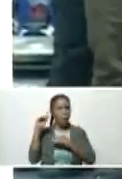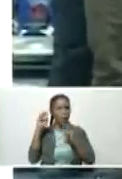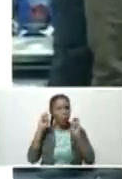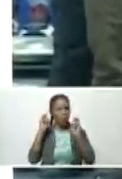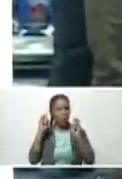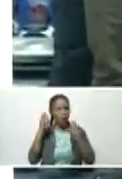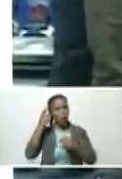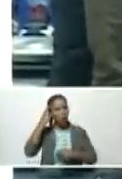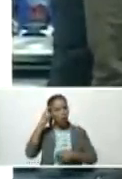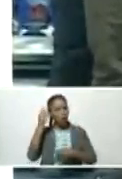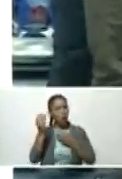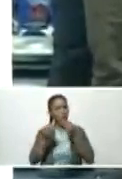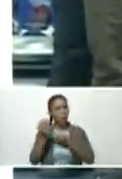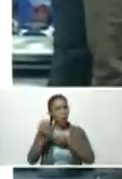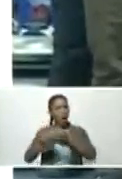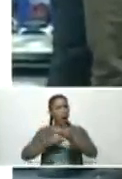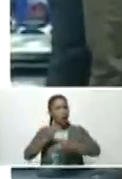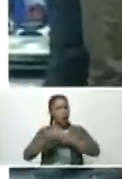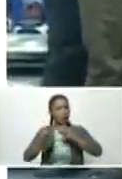¿Recuerdan cómo era?